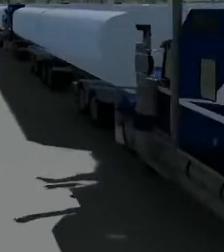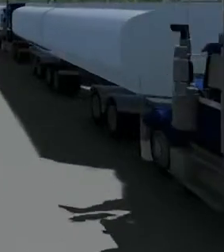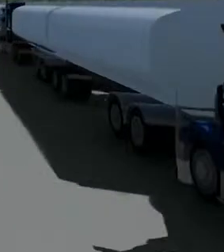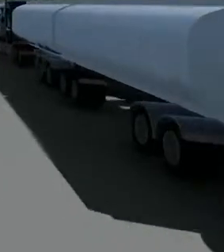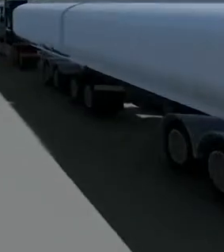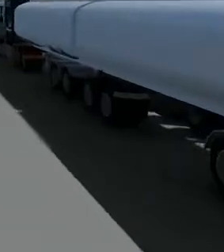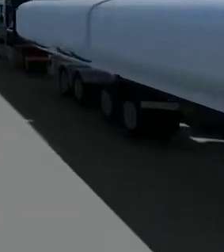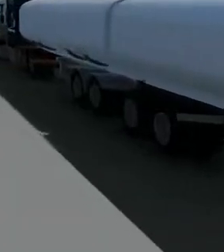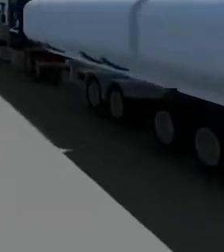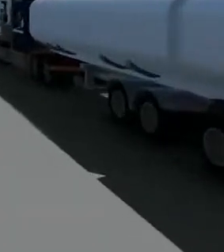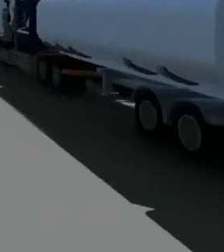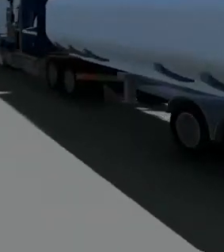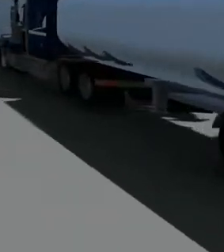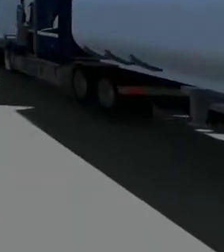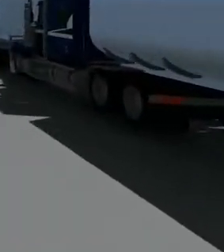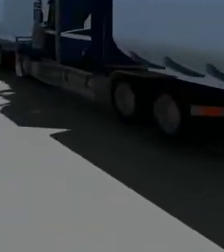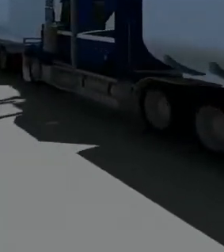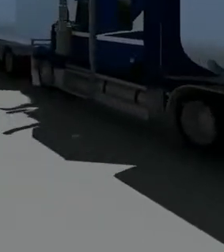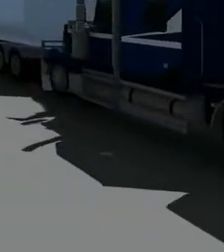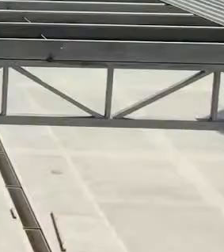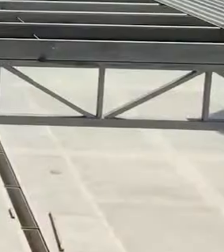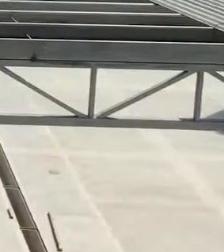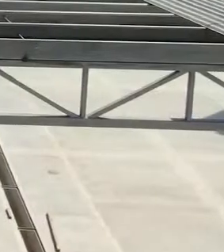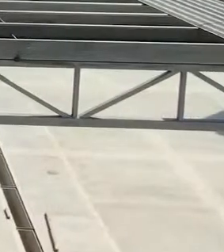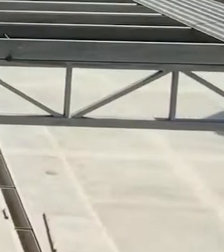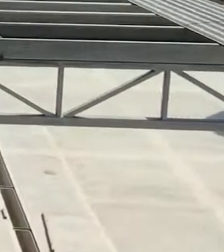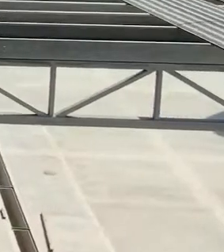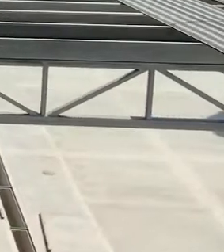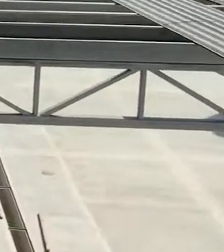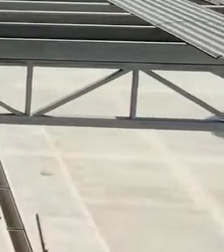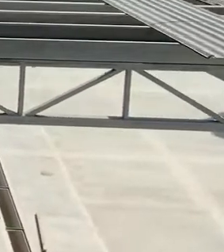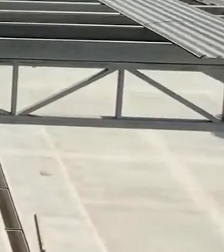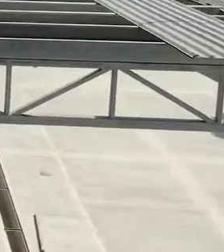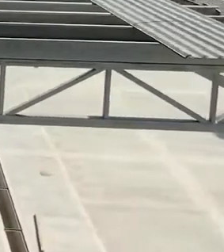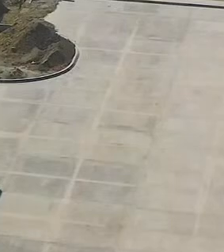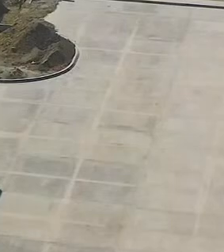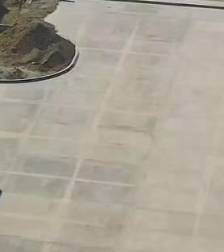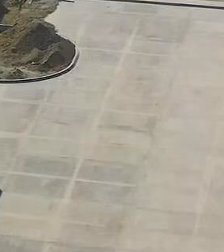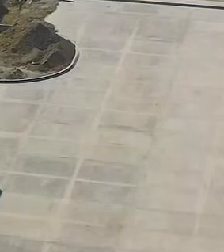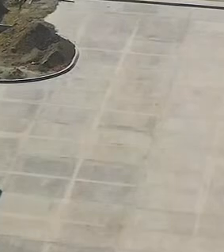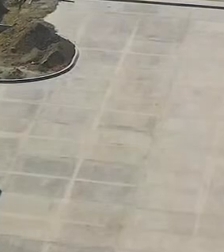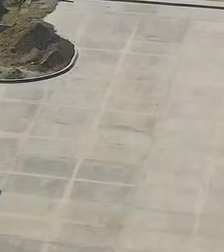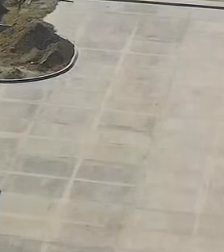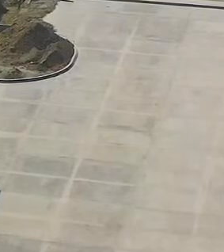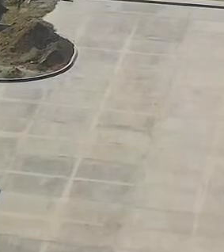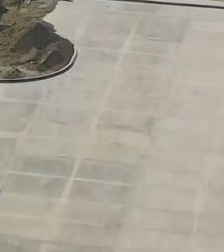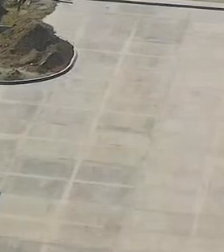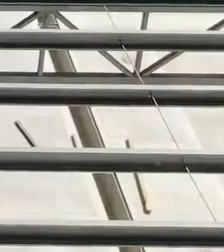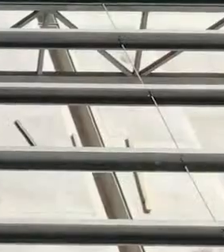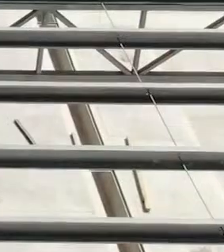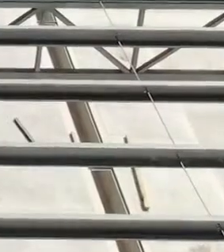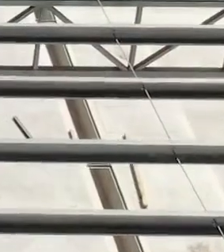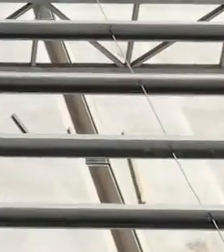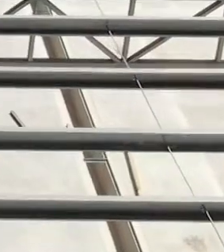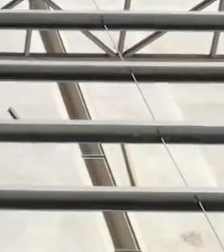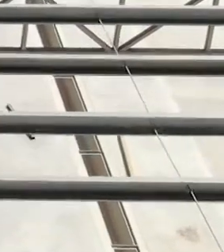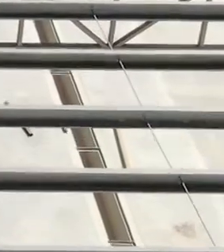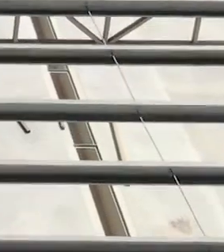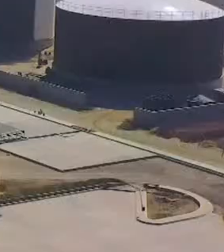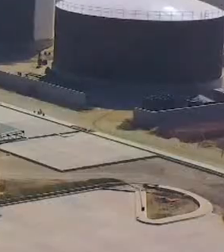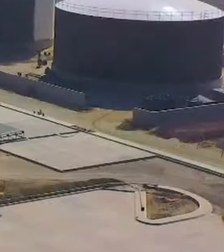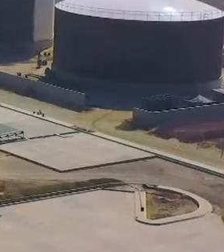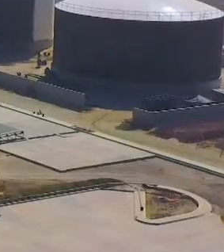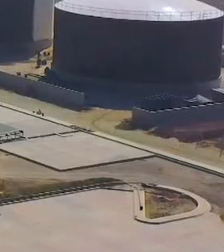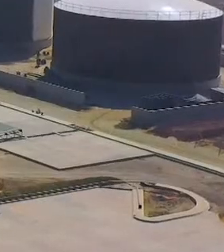la terminal de combustibles y red de distribución, se realiza el montaje de vigas en cubierta y la colocación de láminas en el área